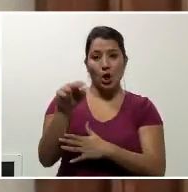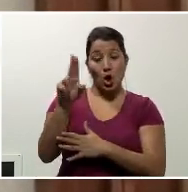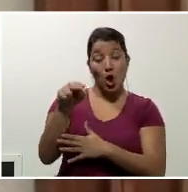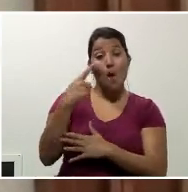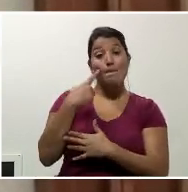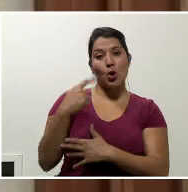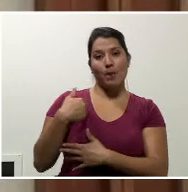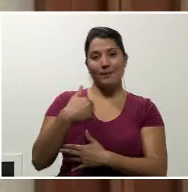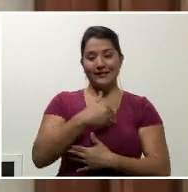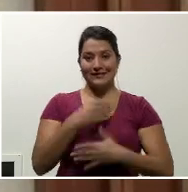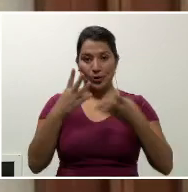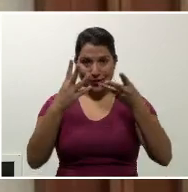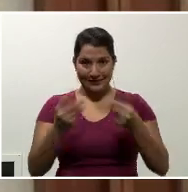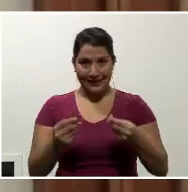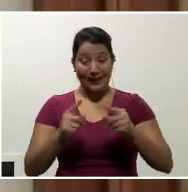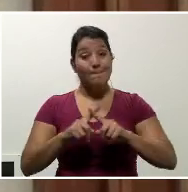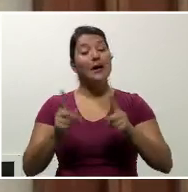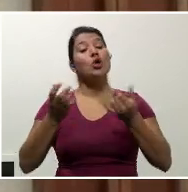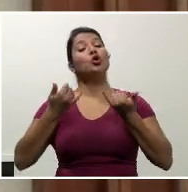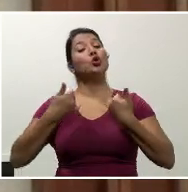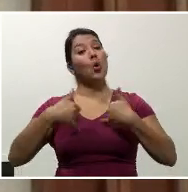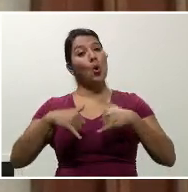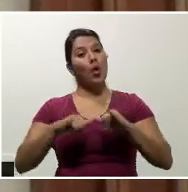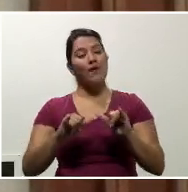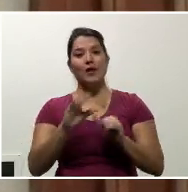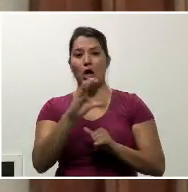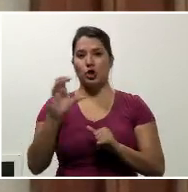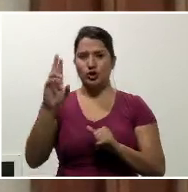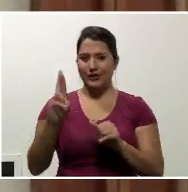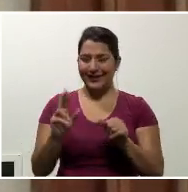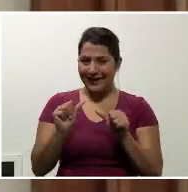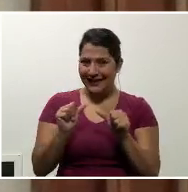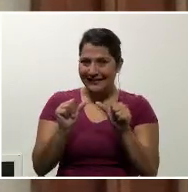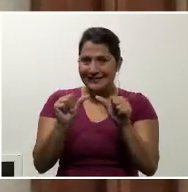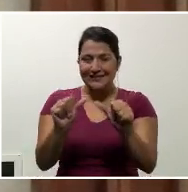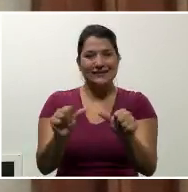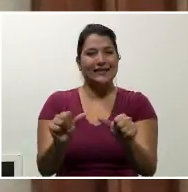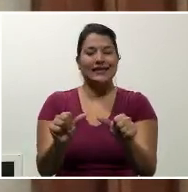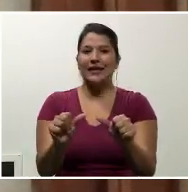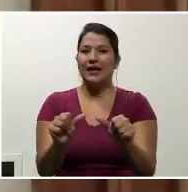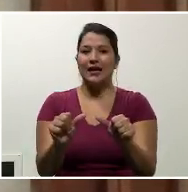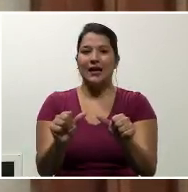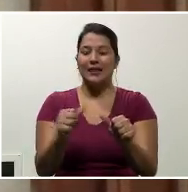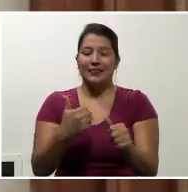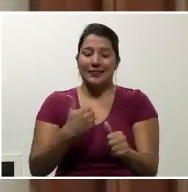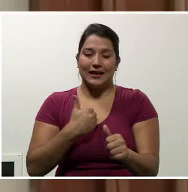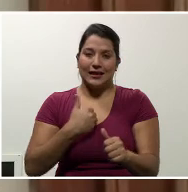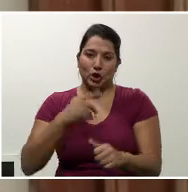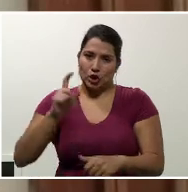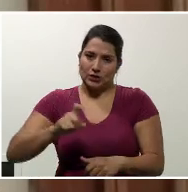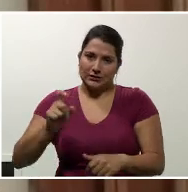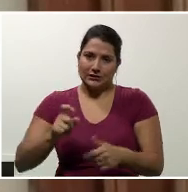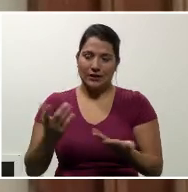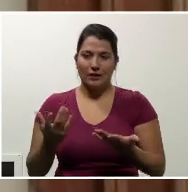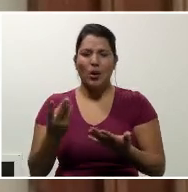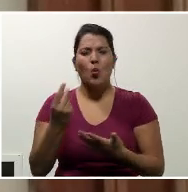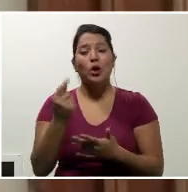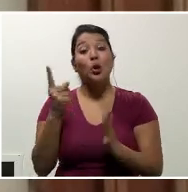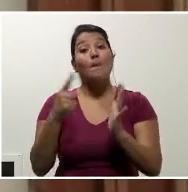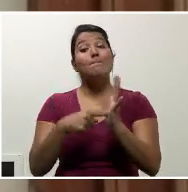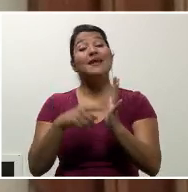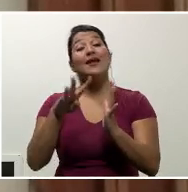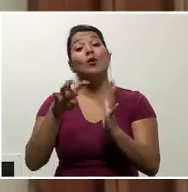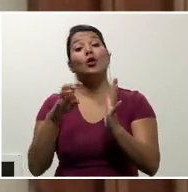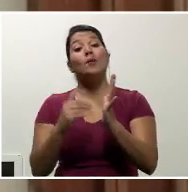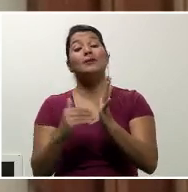todavía sigue apalancado en una necesidad de multilaterales por encima de 1.400 millones de